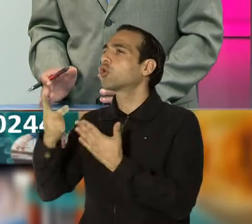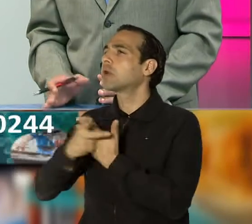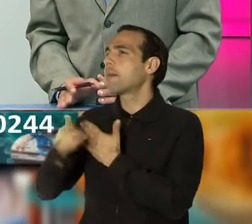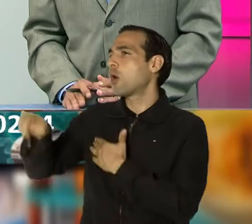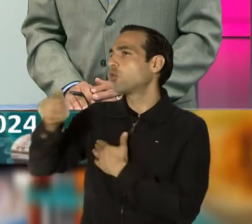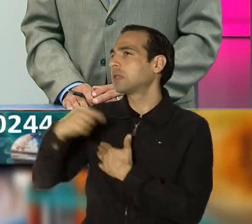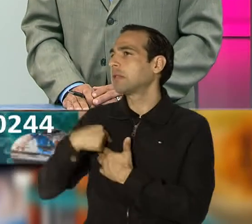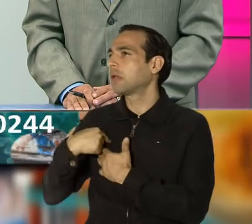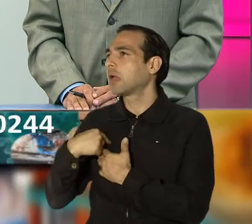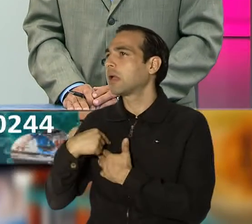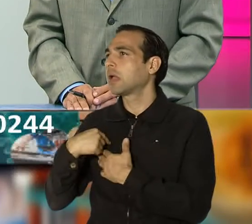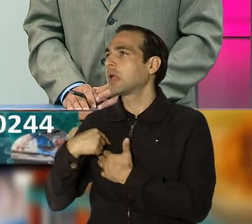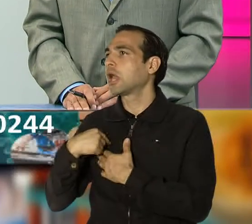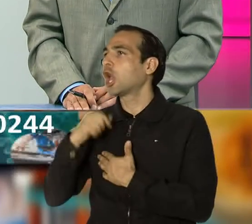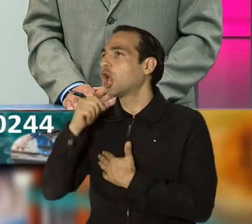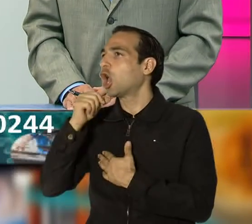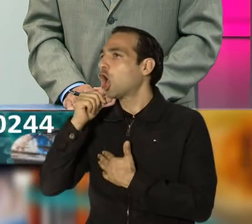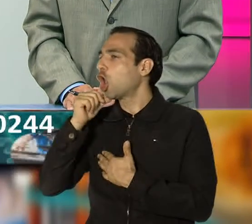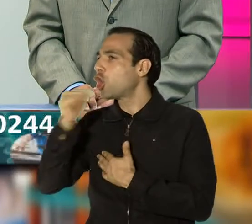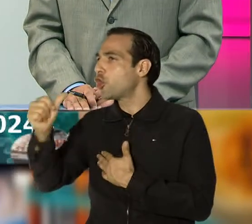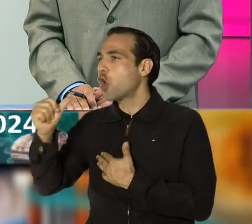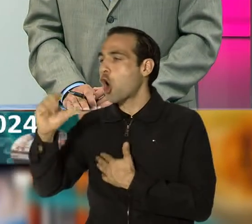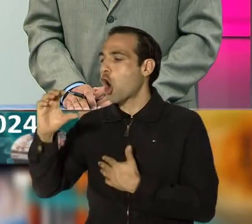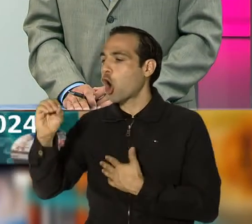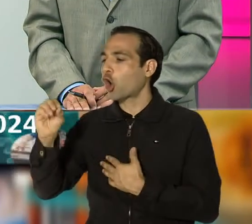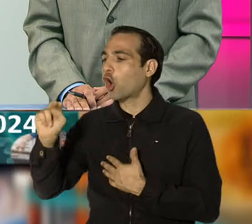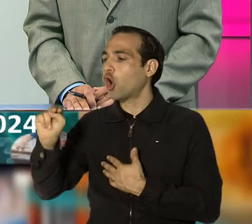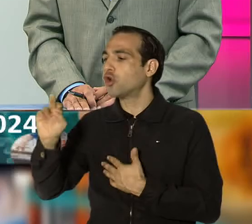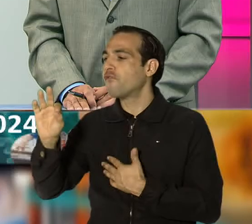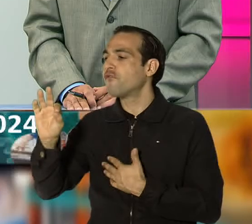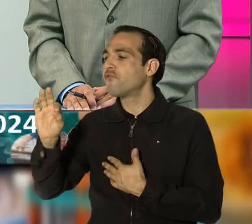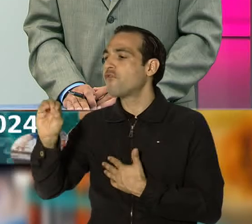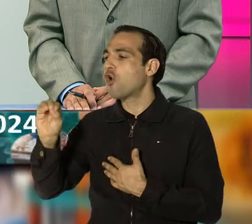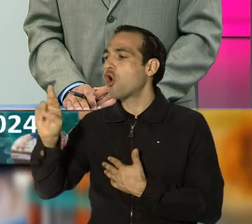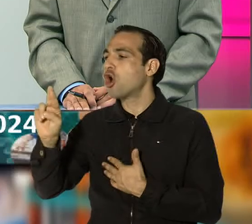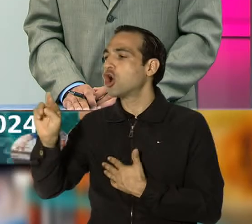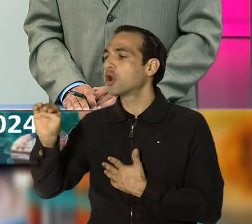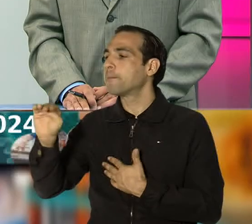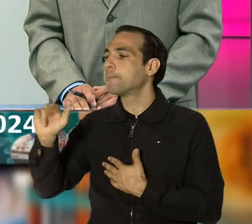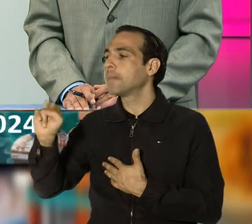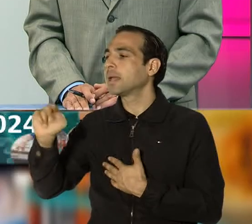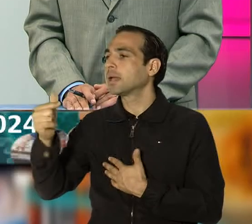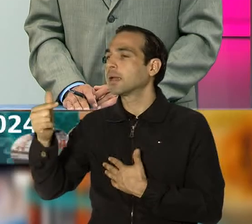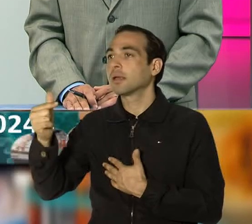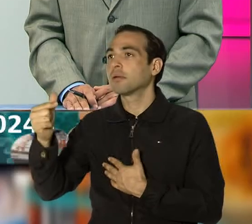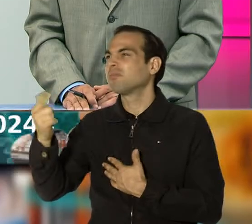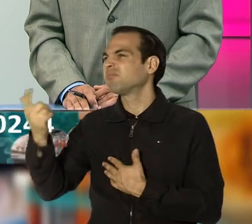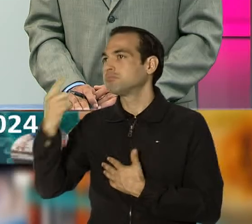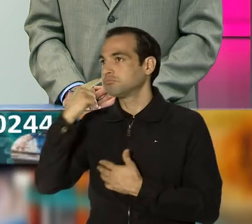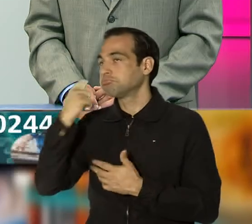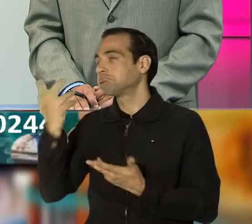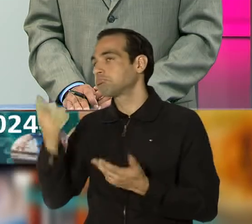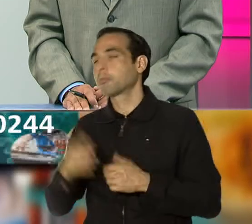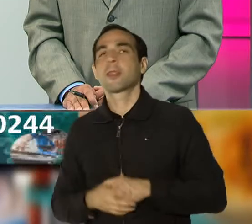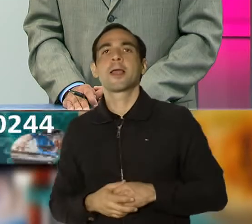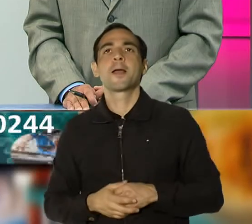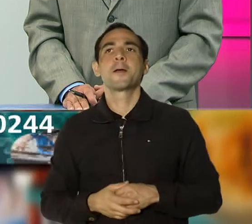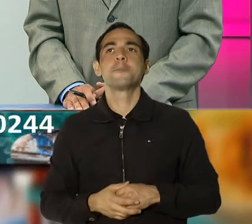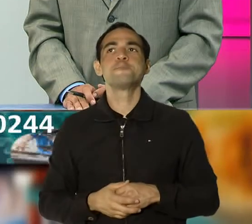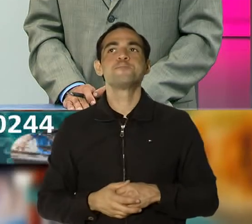están analizando, implementar. Correcto. Préstamos non-conforming se está analizando para hacer préstamos,